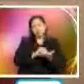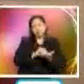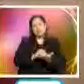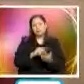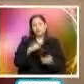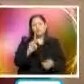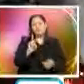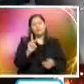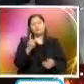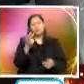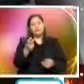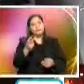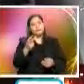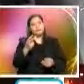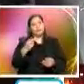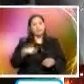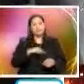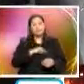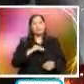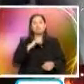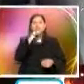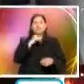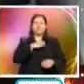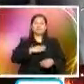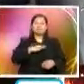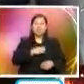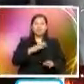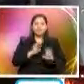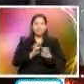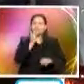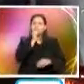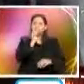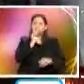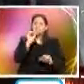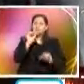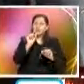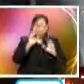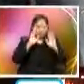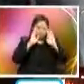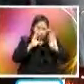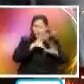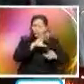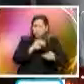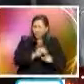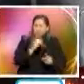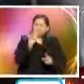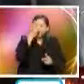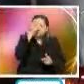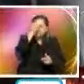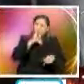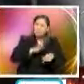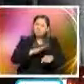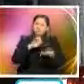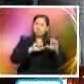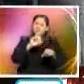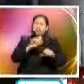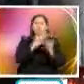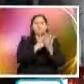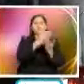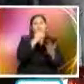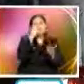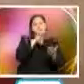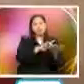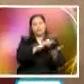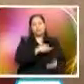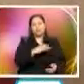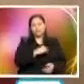algo realmente que nos ha llenado de mucha satisfacción el ver cómo los papás están totalmente comprometidos y quieren aprender más cada día, cada día. Claro, y eso